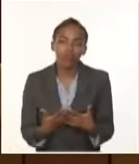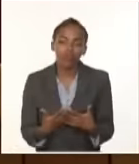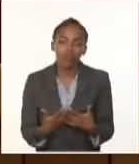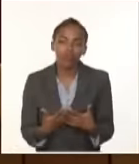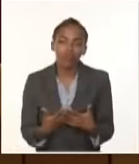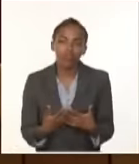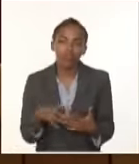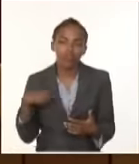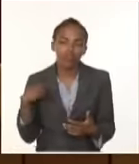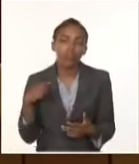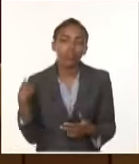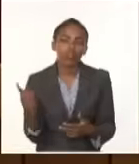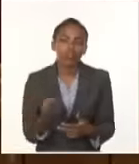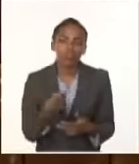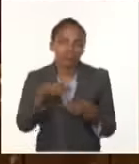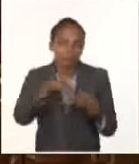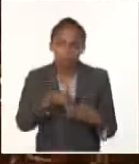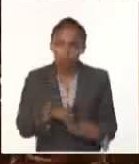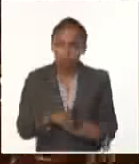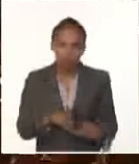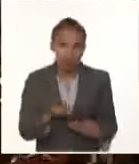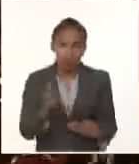la delincuencia.